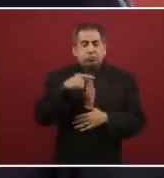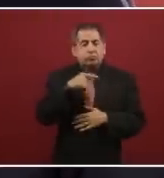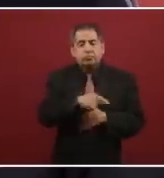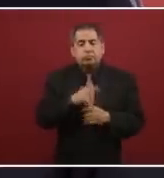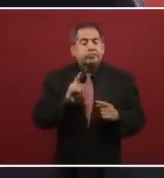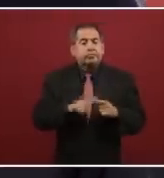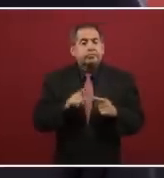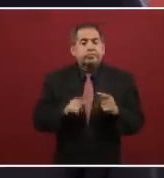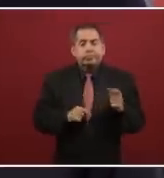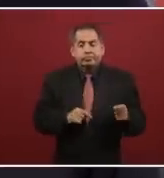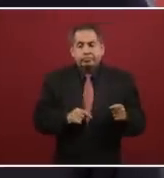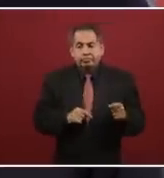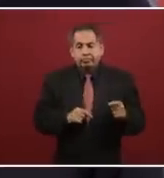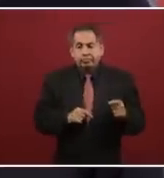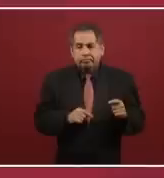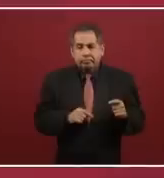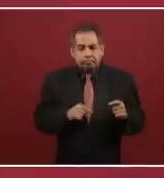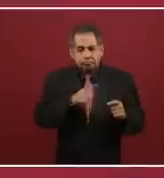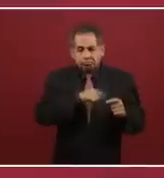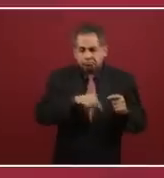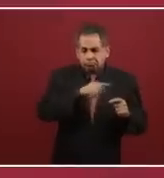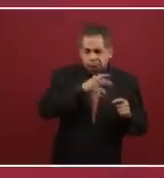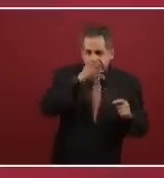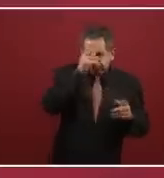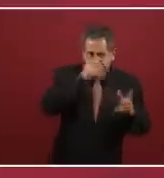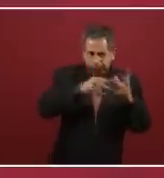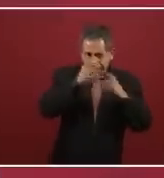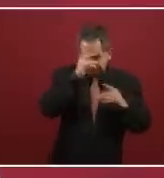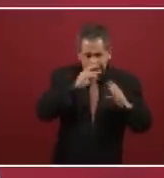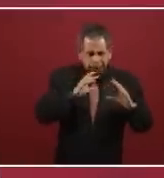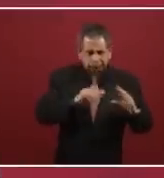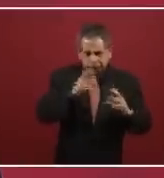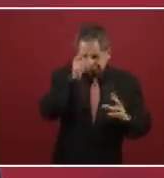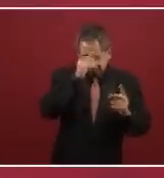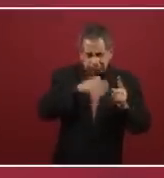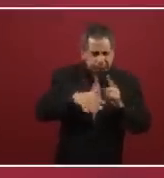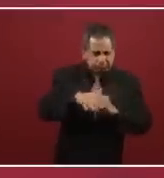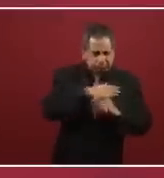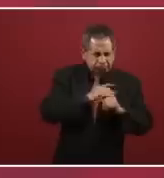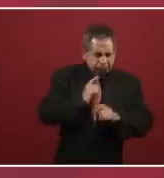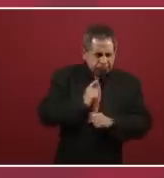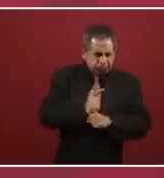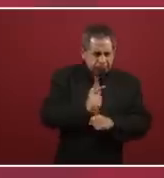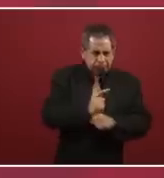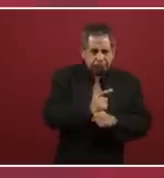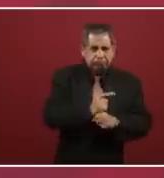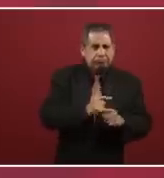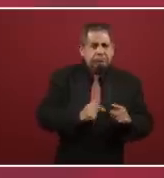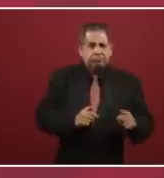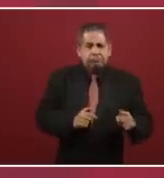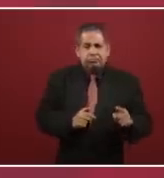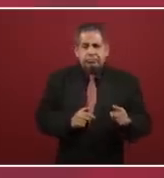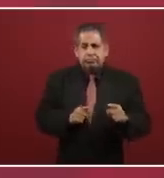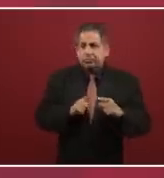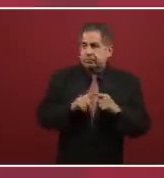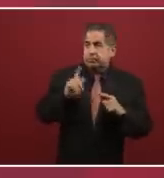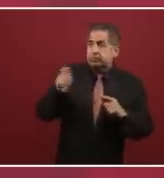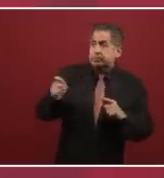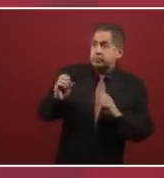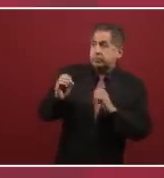más capacitándose, conociendo el entramado de las